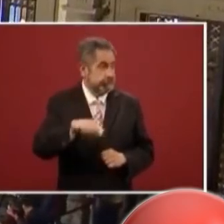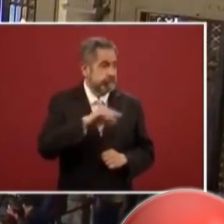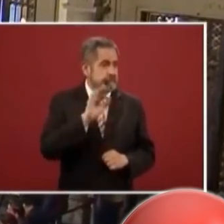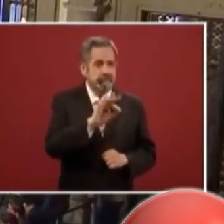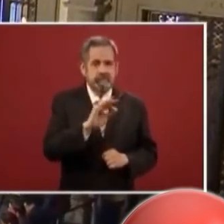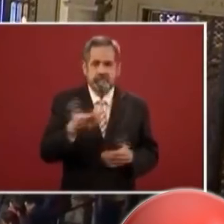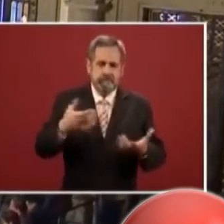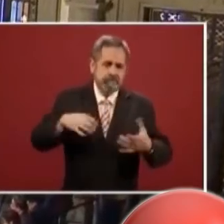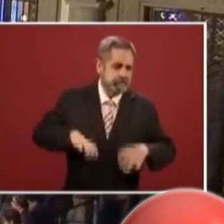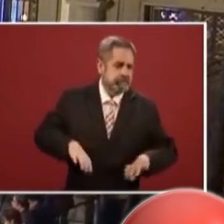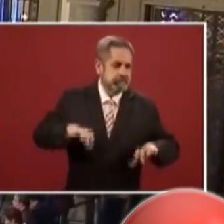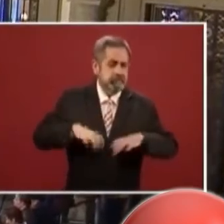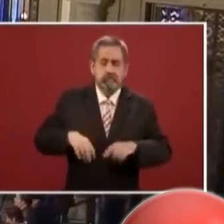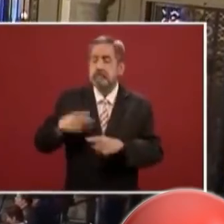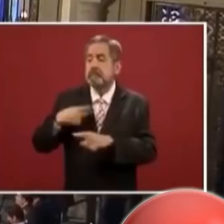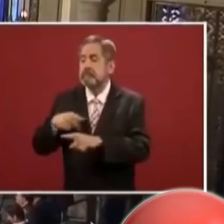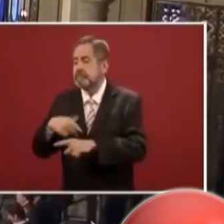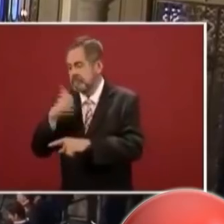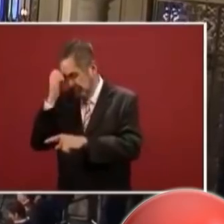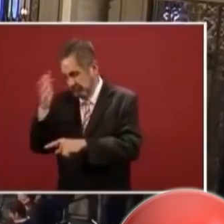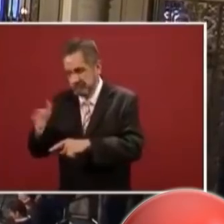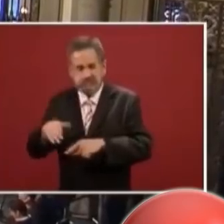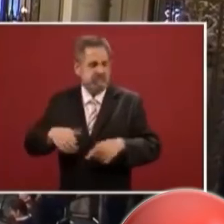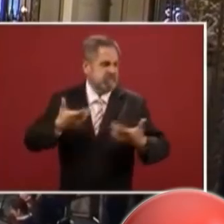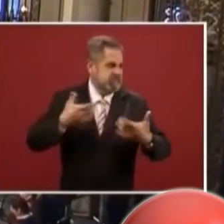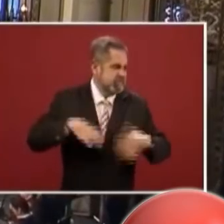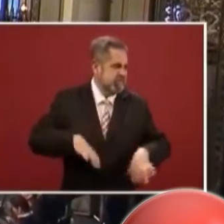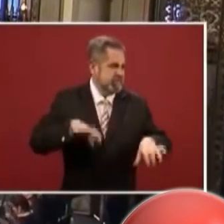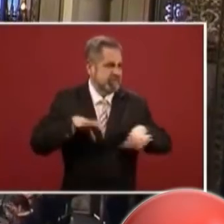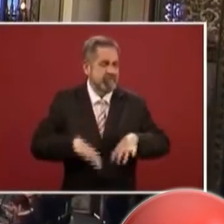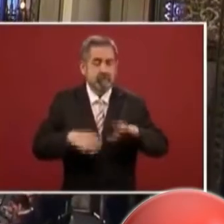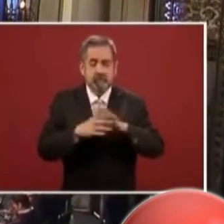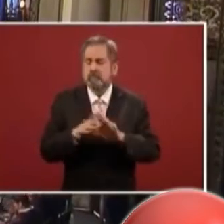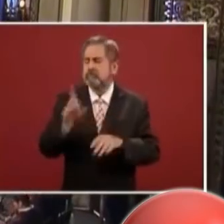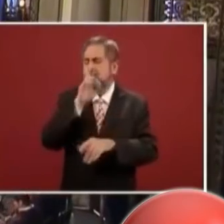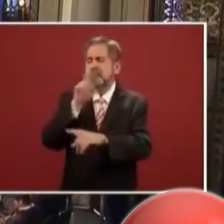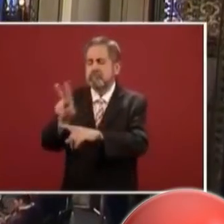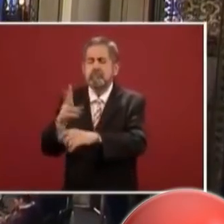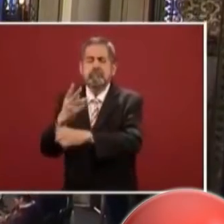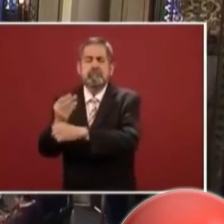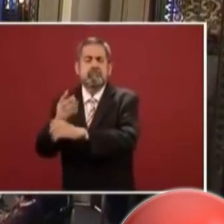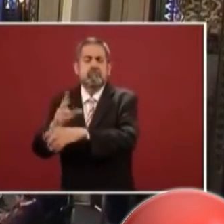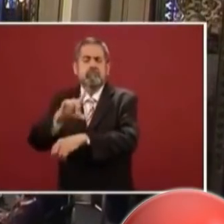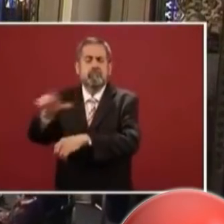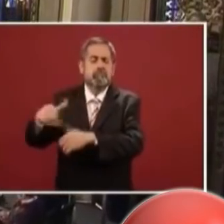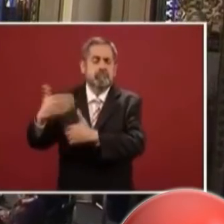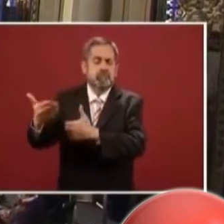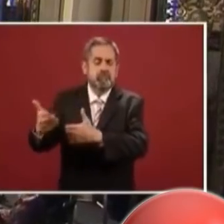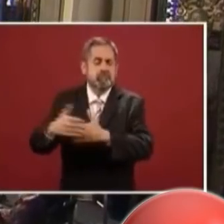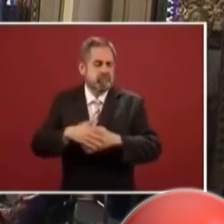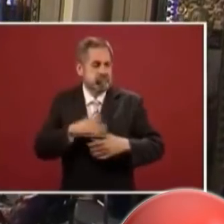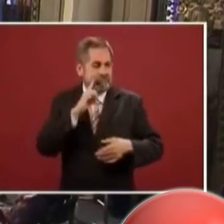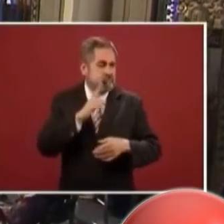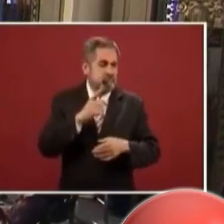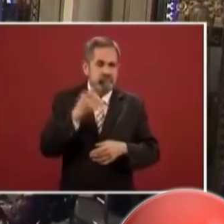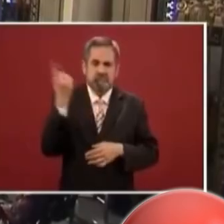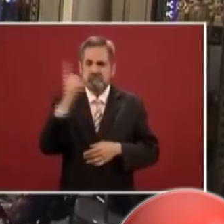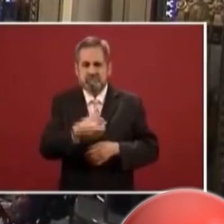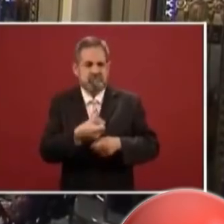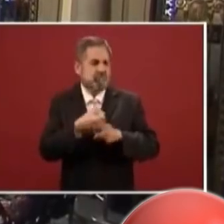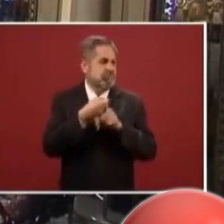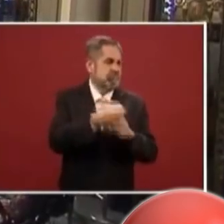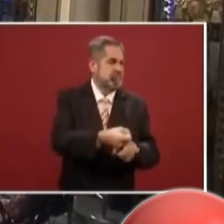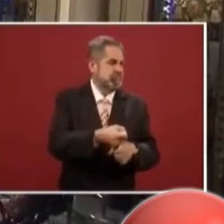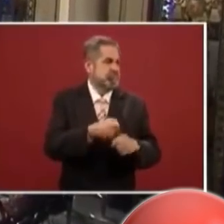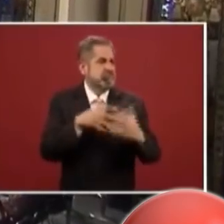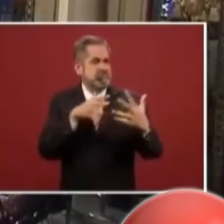el pueblo. Entonces fingieron que iban a resolver el problema con el uso de la fuerza. No me va a